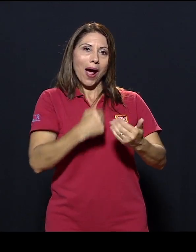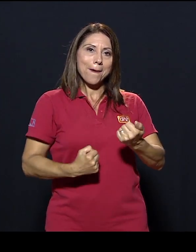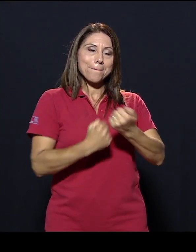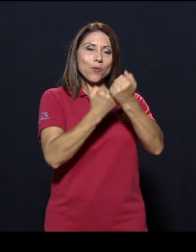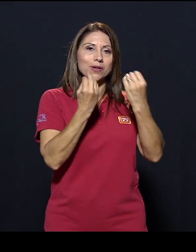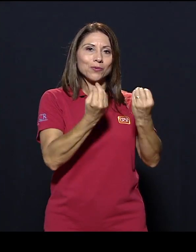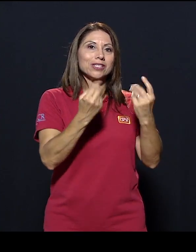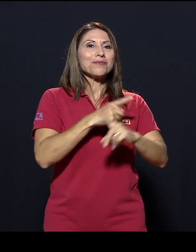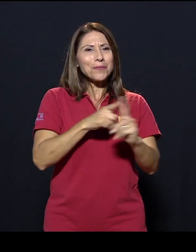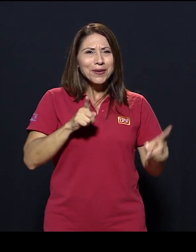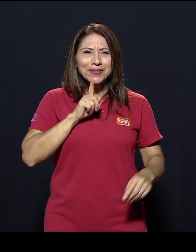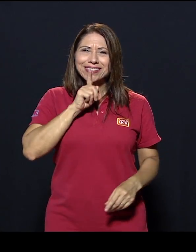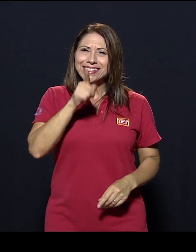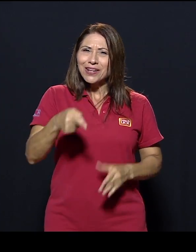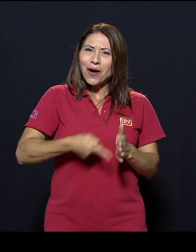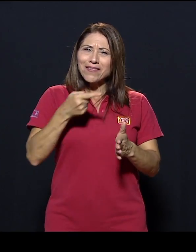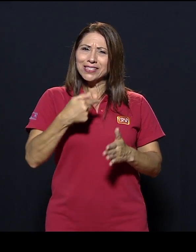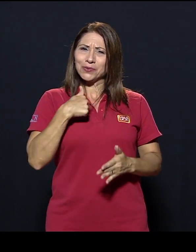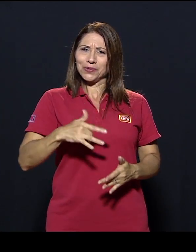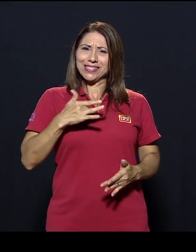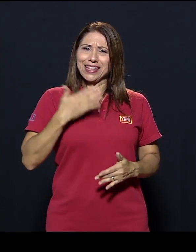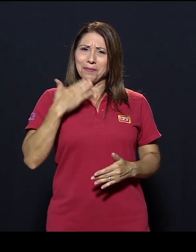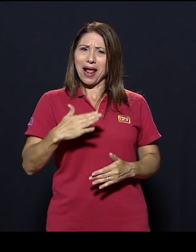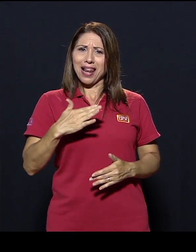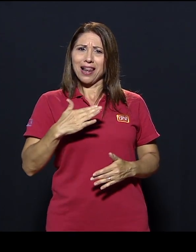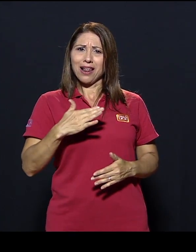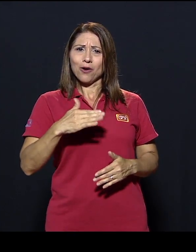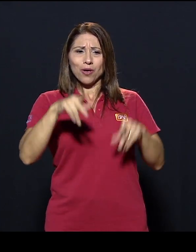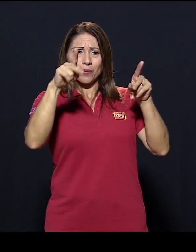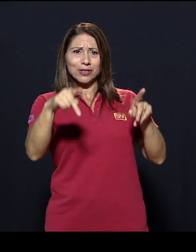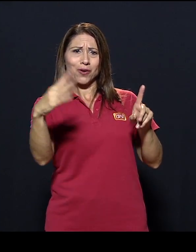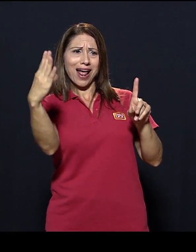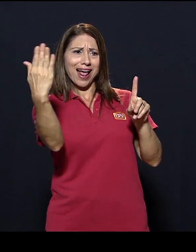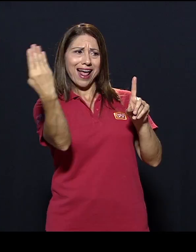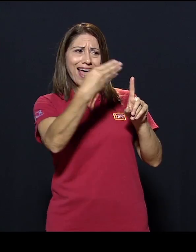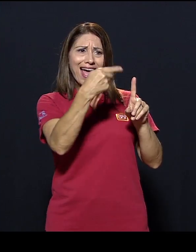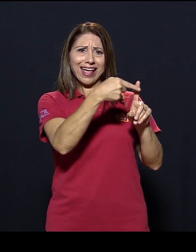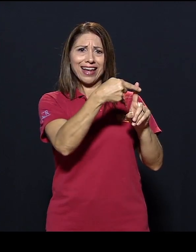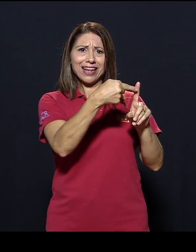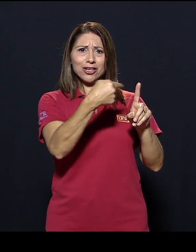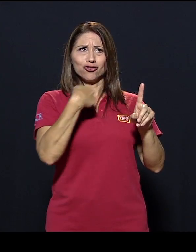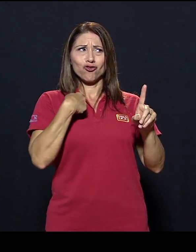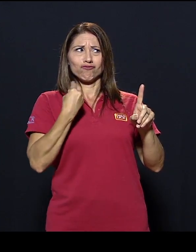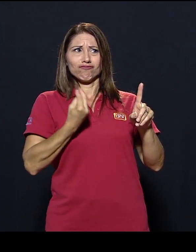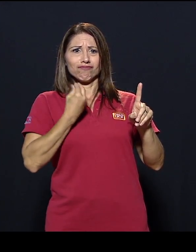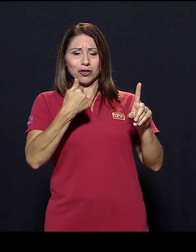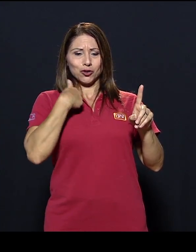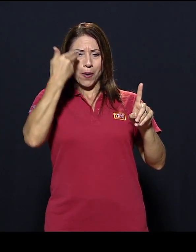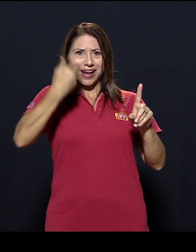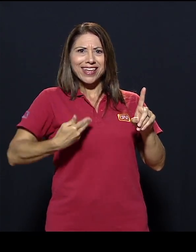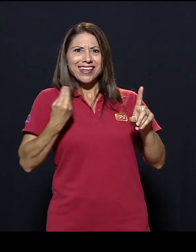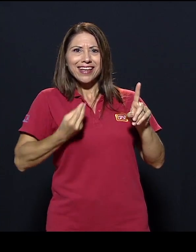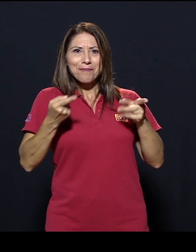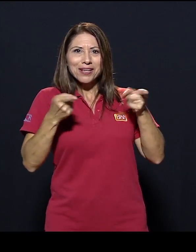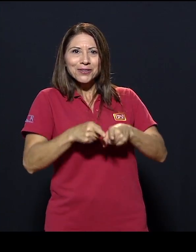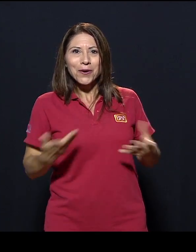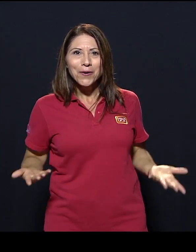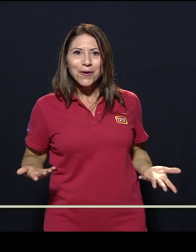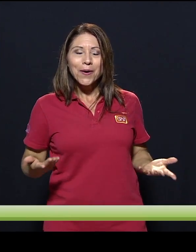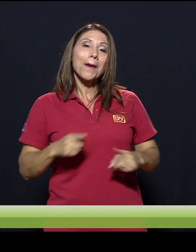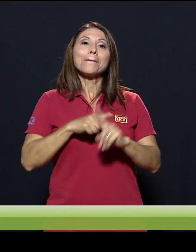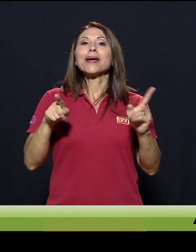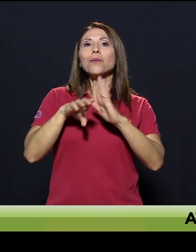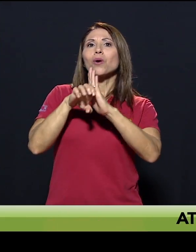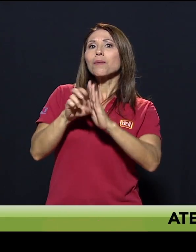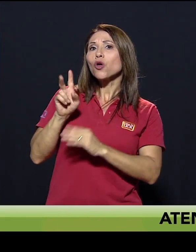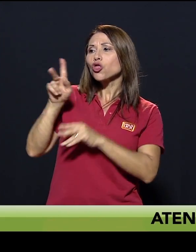que apoya muchísimo, pero sí es cierto que a veces uno se siente muy mal cuando le hablan a él y yo, pero si yo estoy aquí, ¿qué es lo que pasó? Pero en el